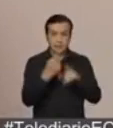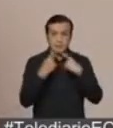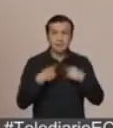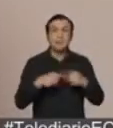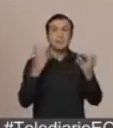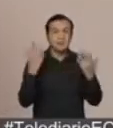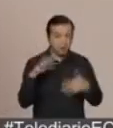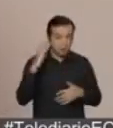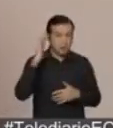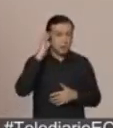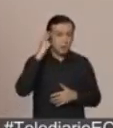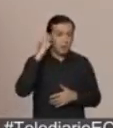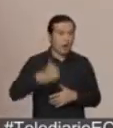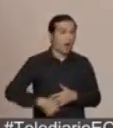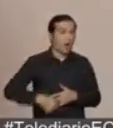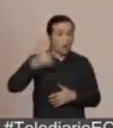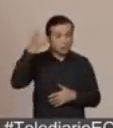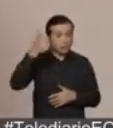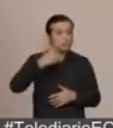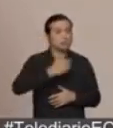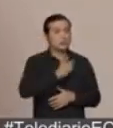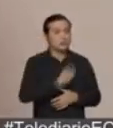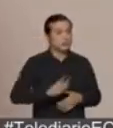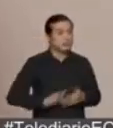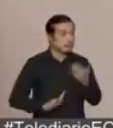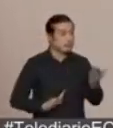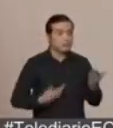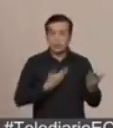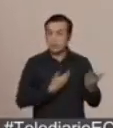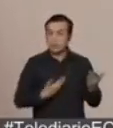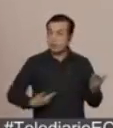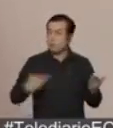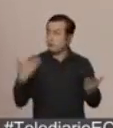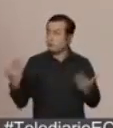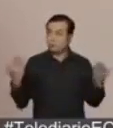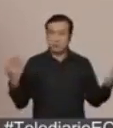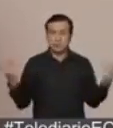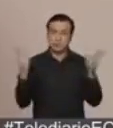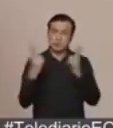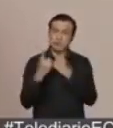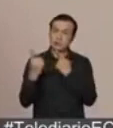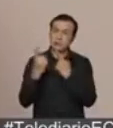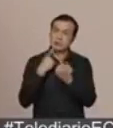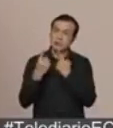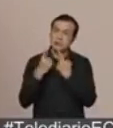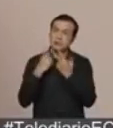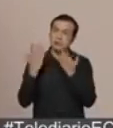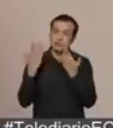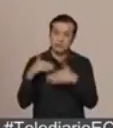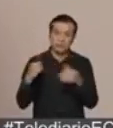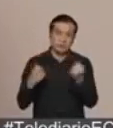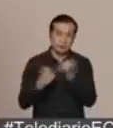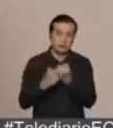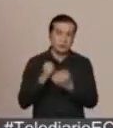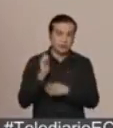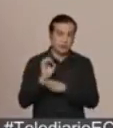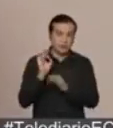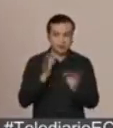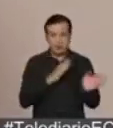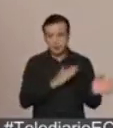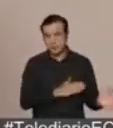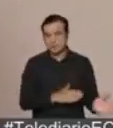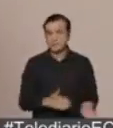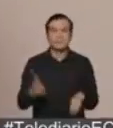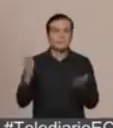la preocupación al máximo nivel. Como no podía ser de otra forma, el gobierno está apoyando al sector exportador,